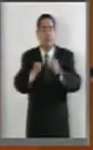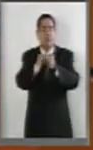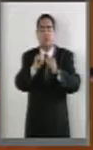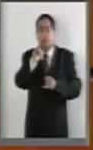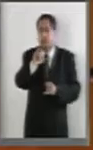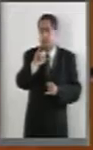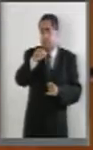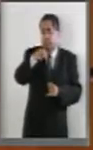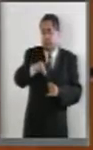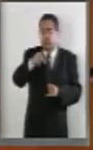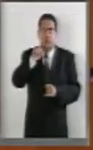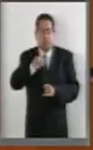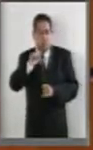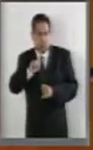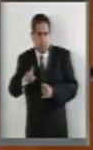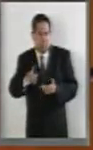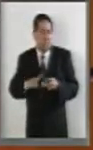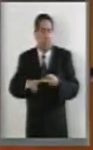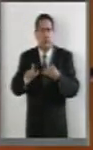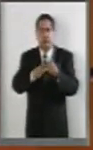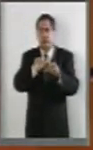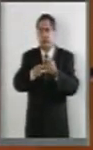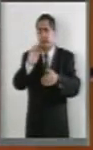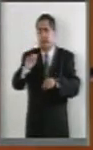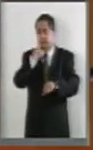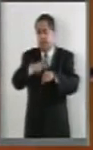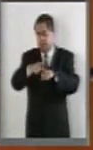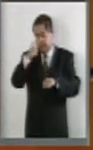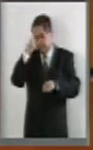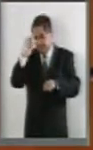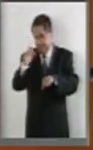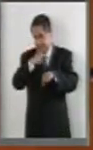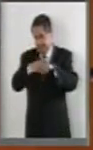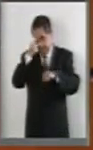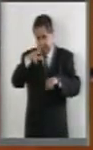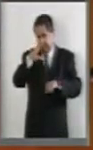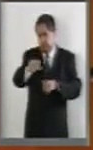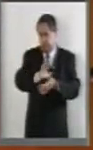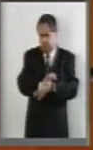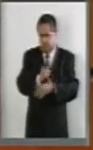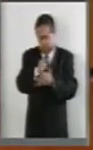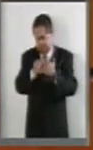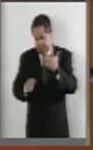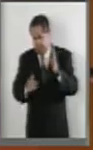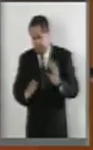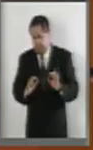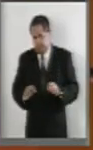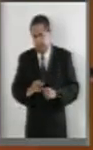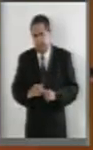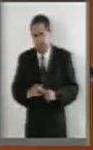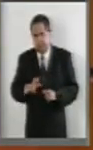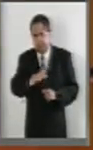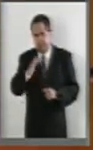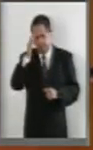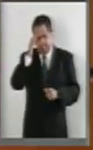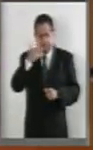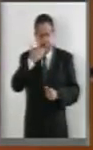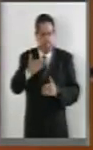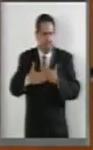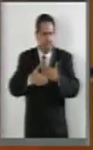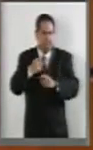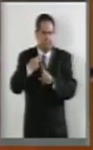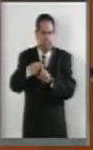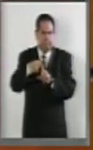Mujeres y la Ley Federal para Prevenir y Eliminar la Discriminación. Hemos de reconocer que hay acciones